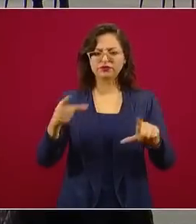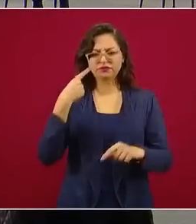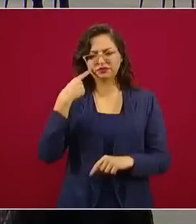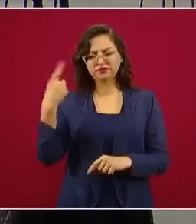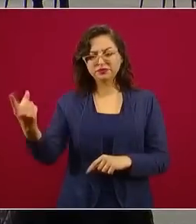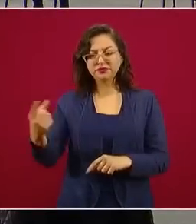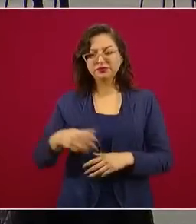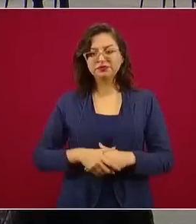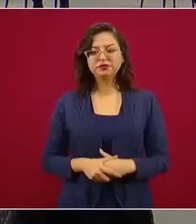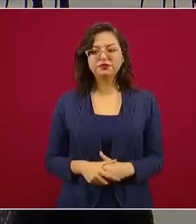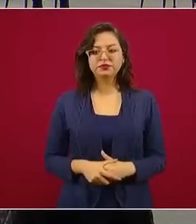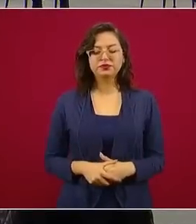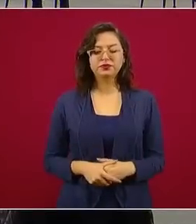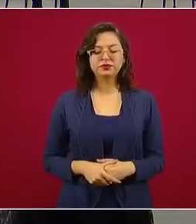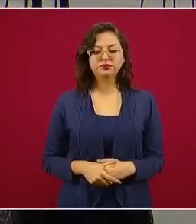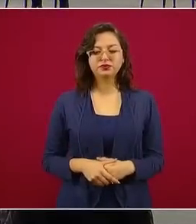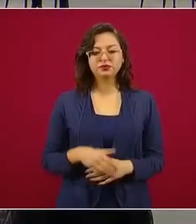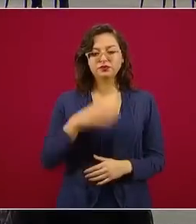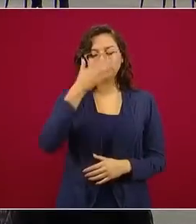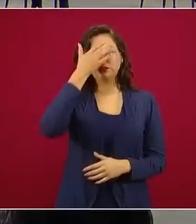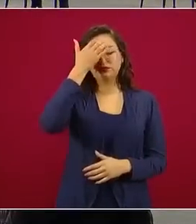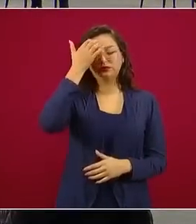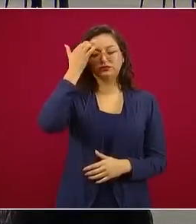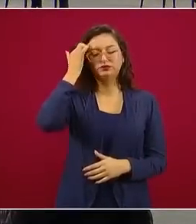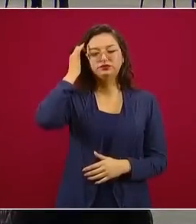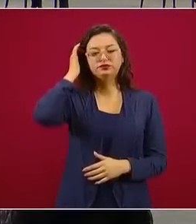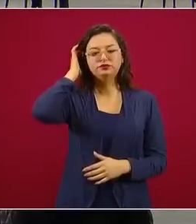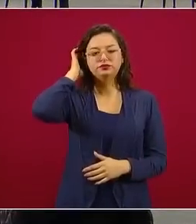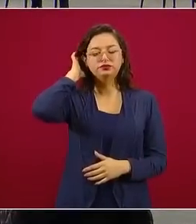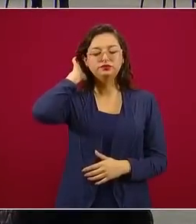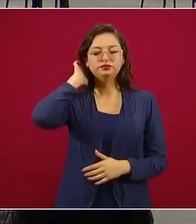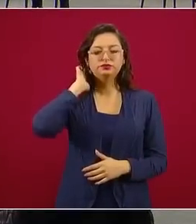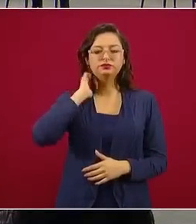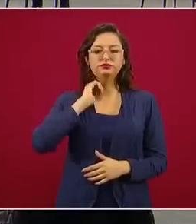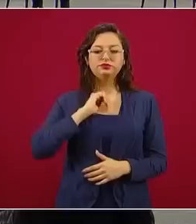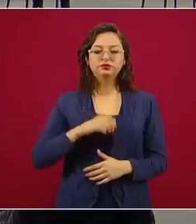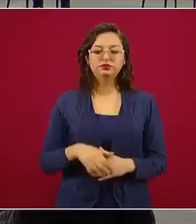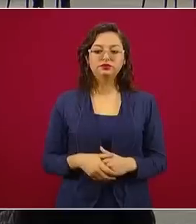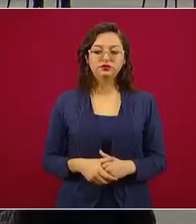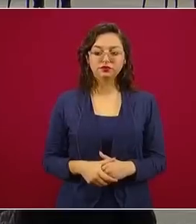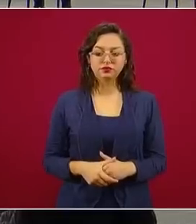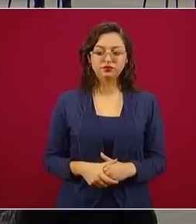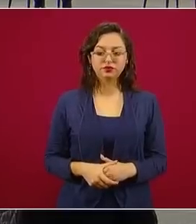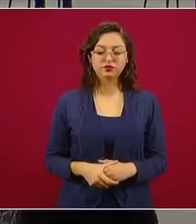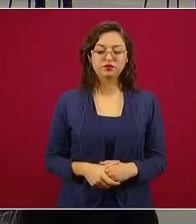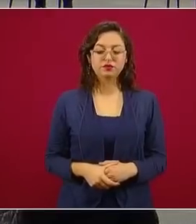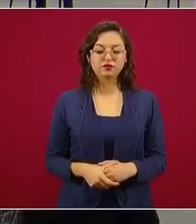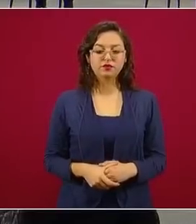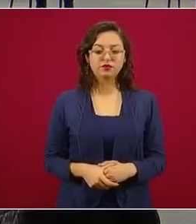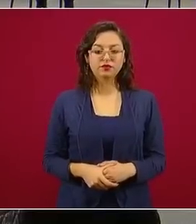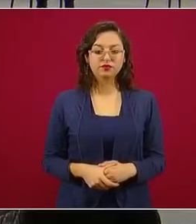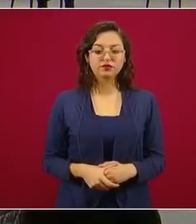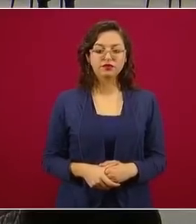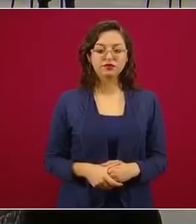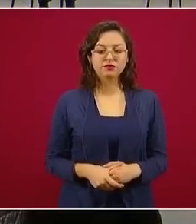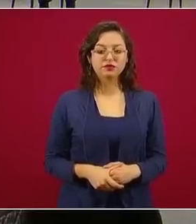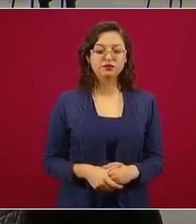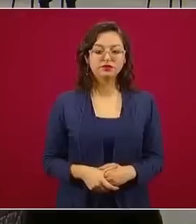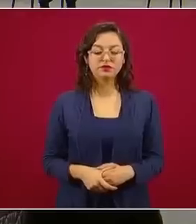Esto es lo que está pasando. Mire,